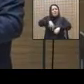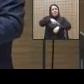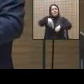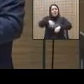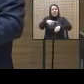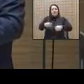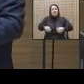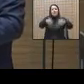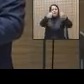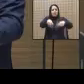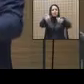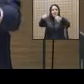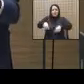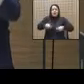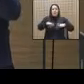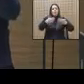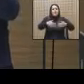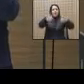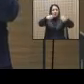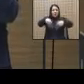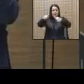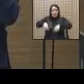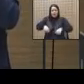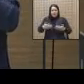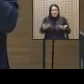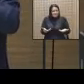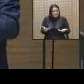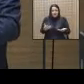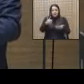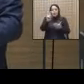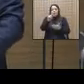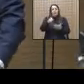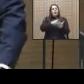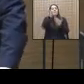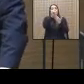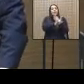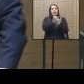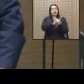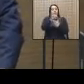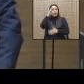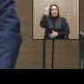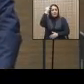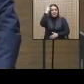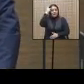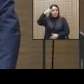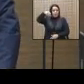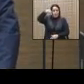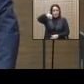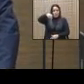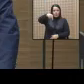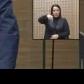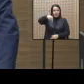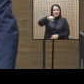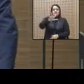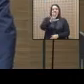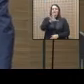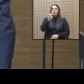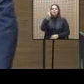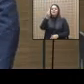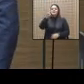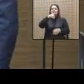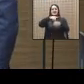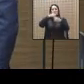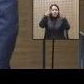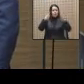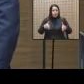acuerdo. Lo que urge es un proyecto político de aquí, de los 57